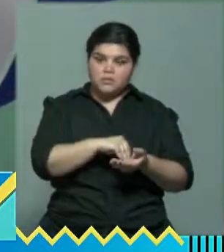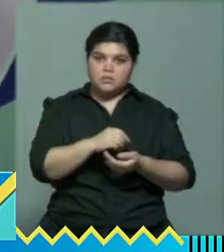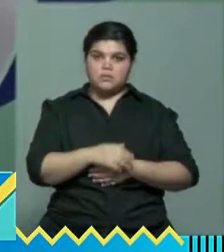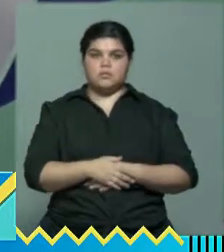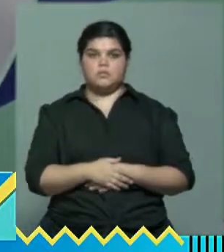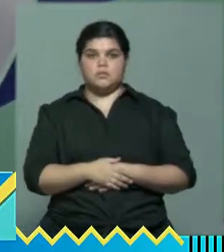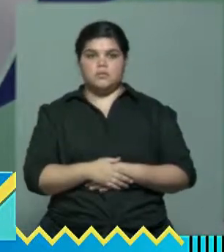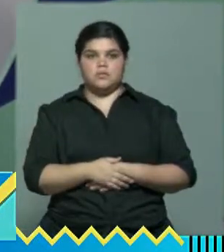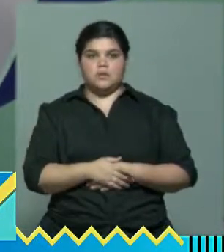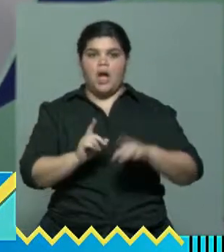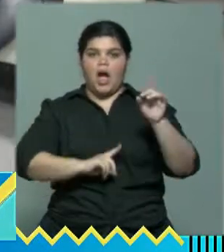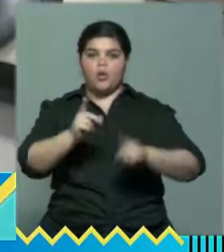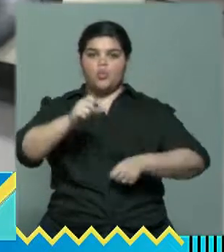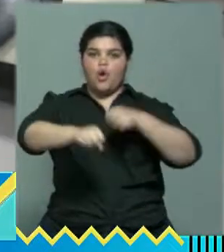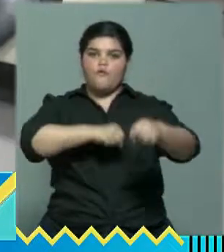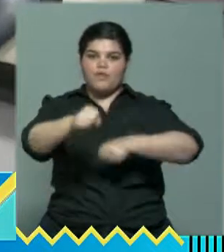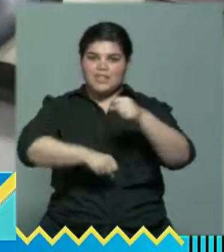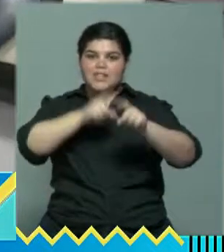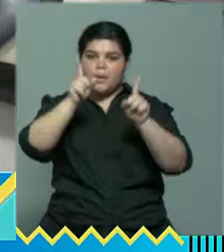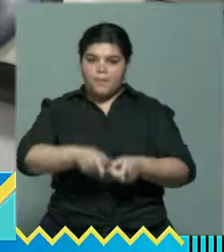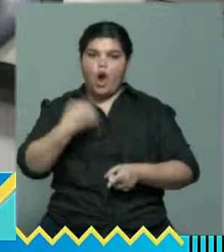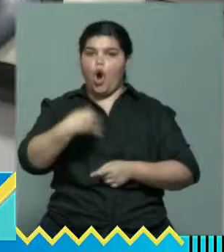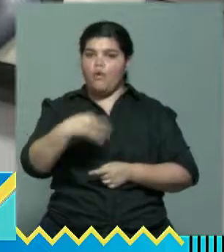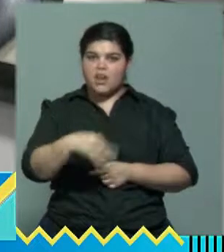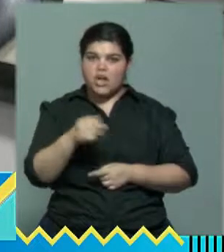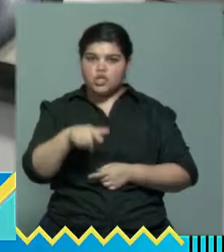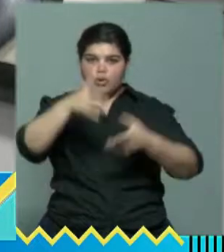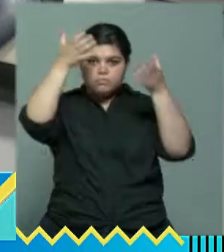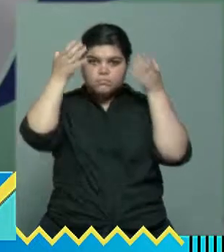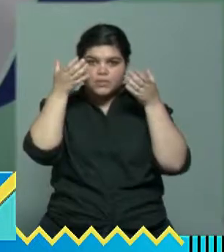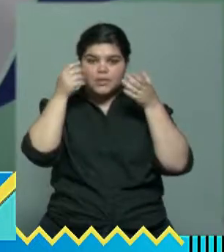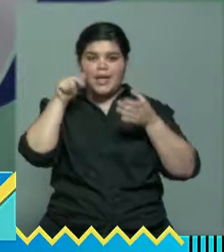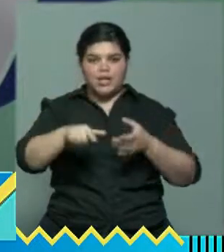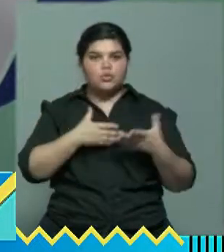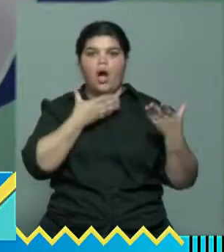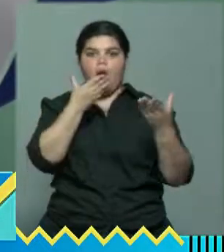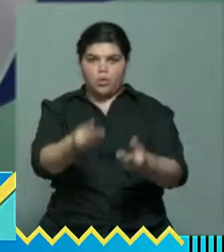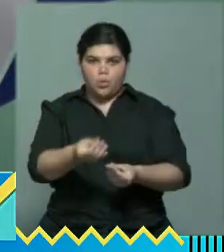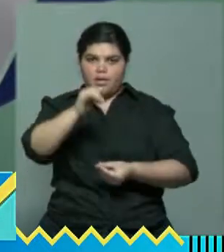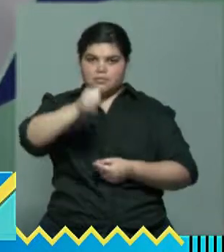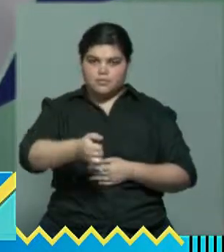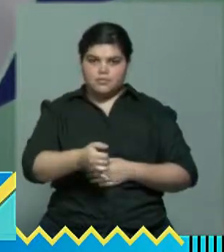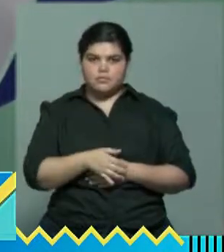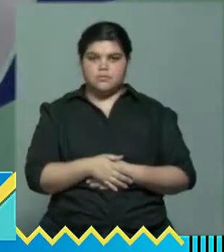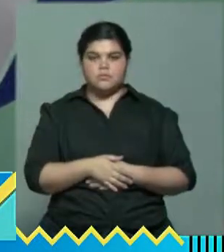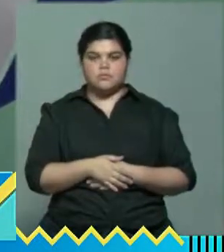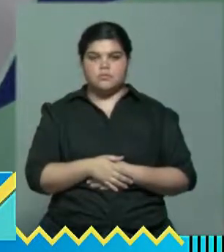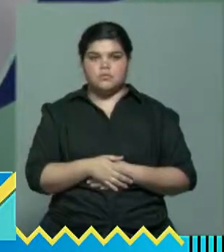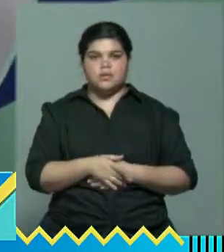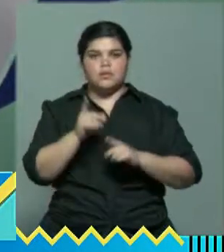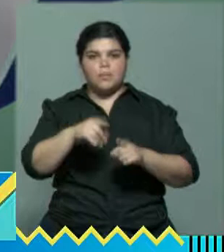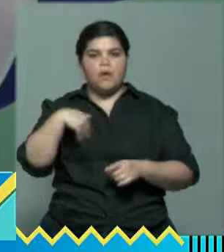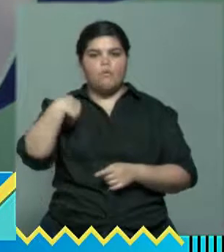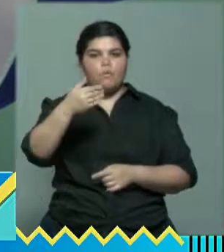para aquellos que lo hagan en bici, creo que sí, que aporta y aporta mucho y vamos a ver